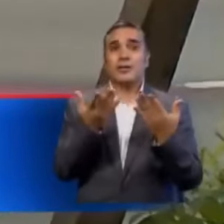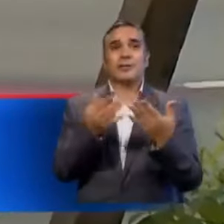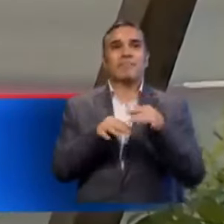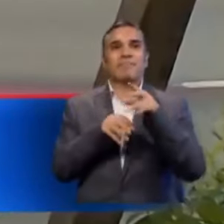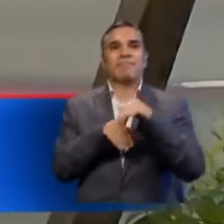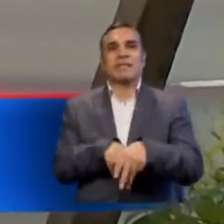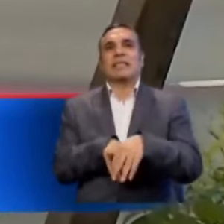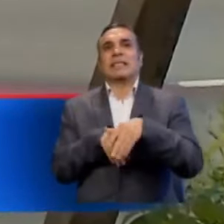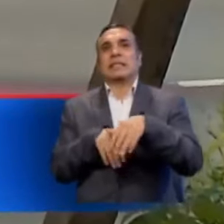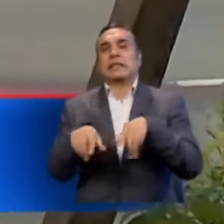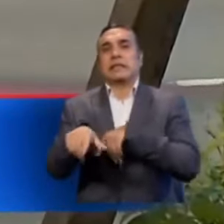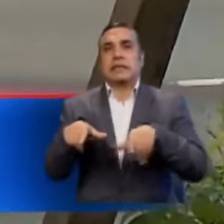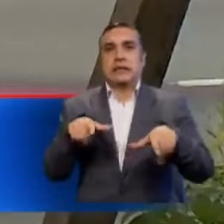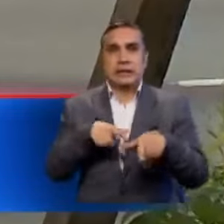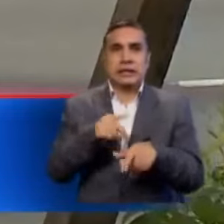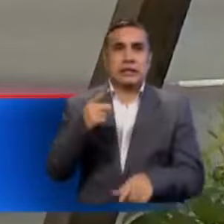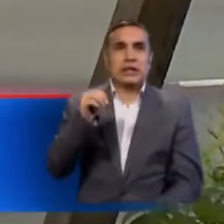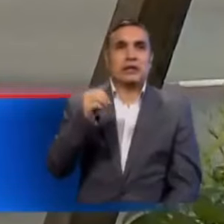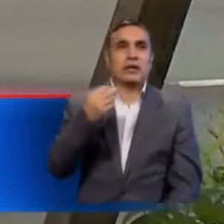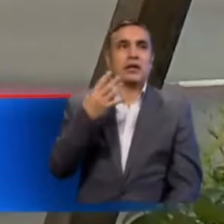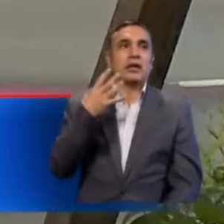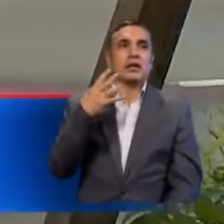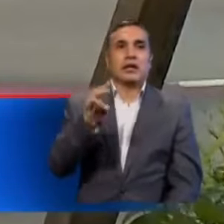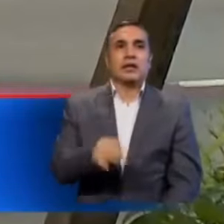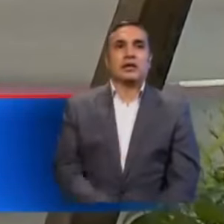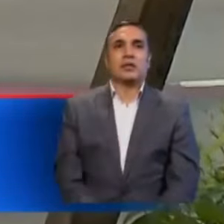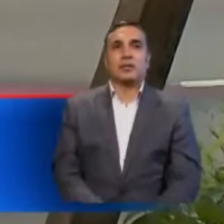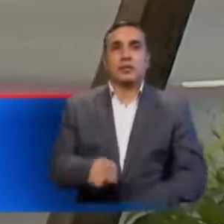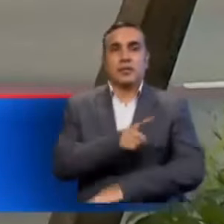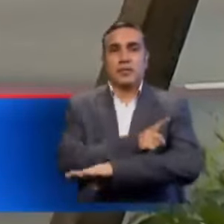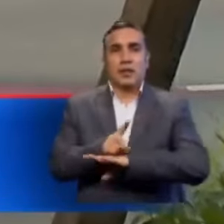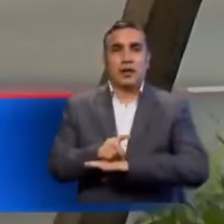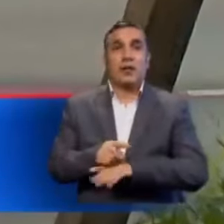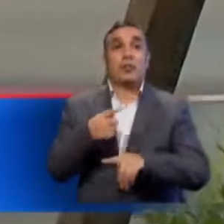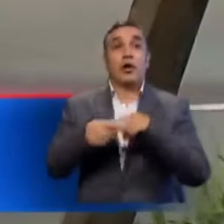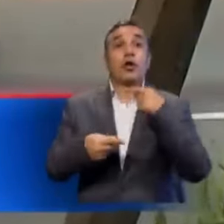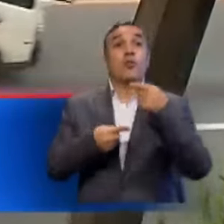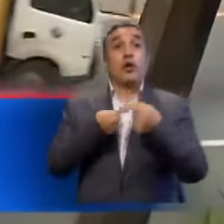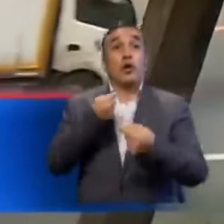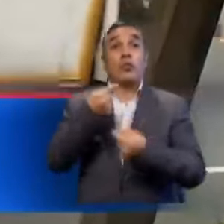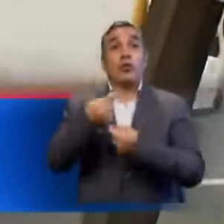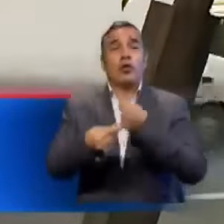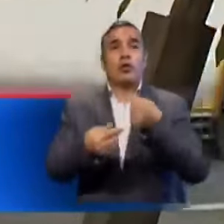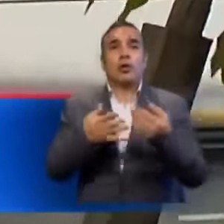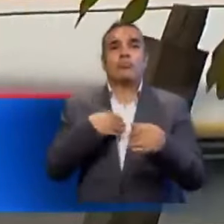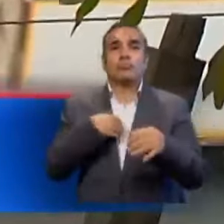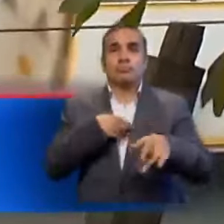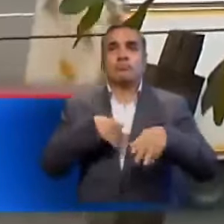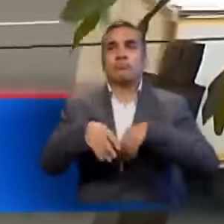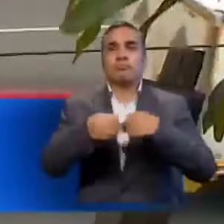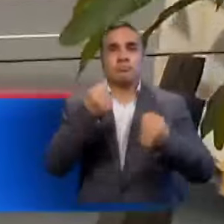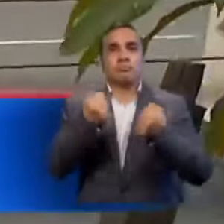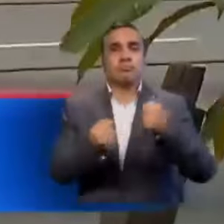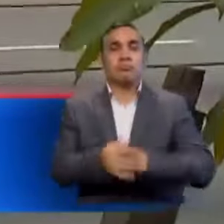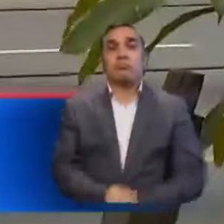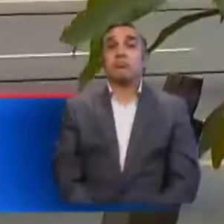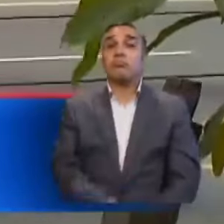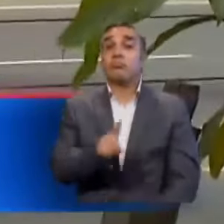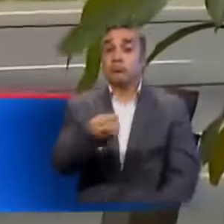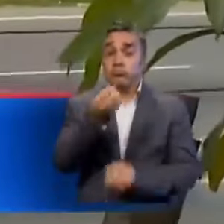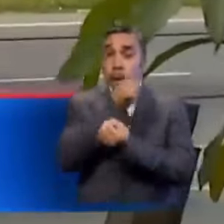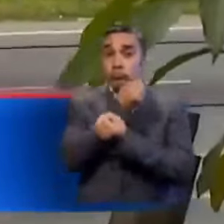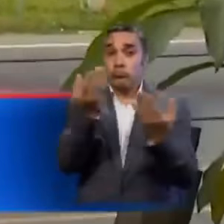poco este sector del kilómetro 17 de la vía Daule, pero poco a poco está fluyendo el tráfico. Ese es el